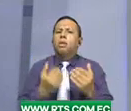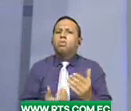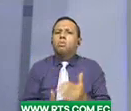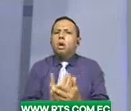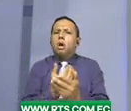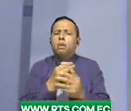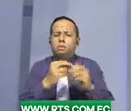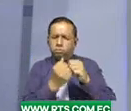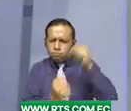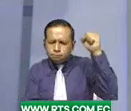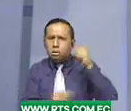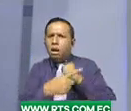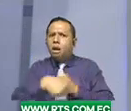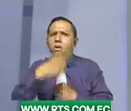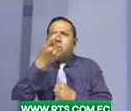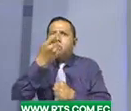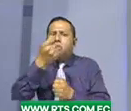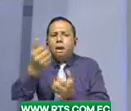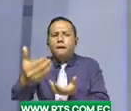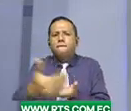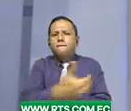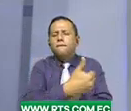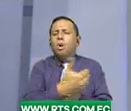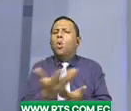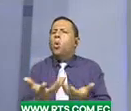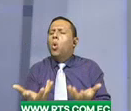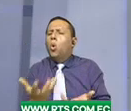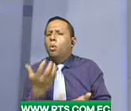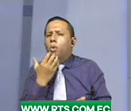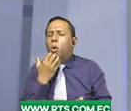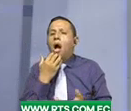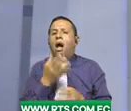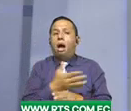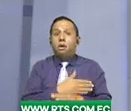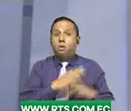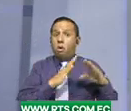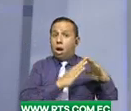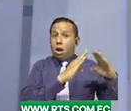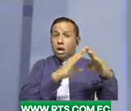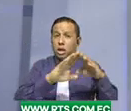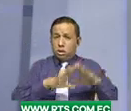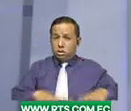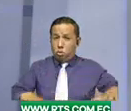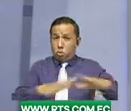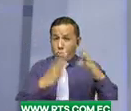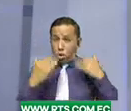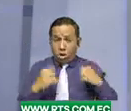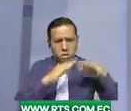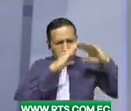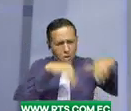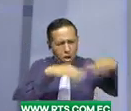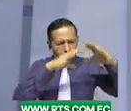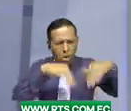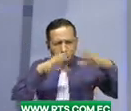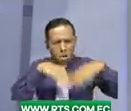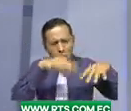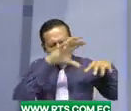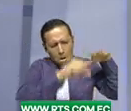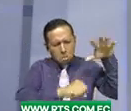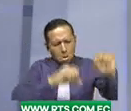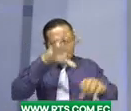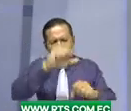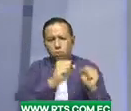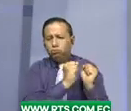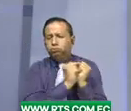el hospital de Líes de Los Ceibos fueron aprehendidas en diferentes sectores de Guayaquil. La Fiscalía General informó que el perjuicio